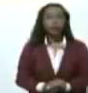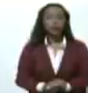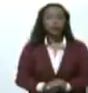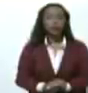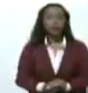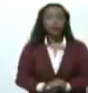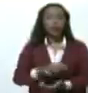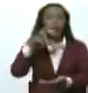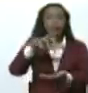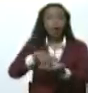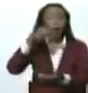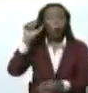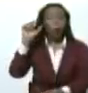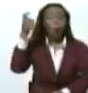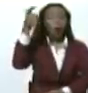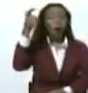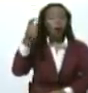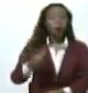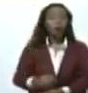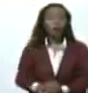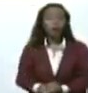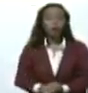Estado Guárico